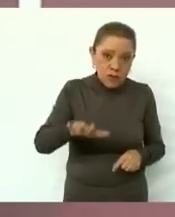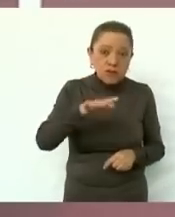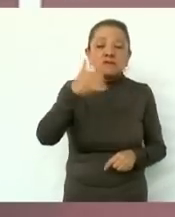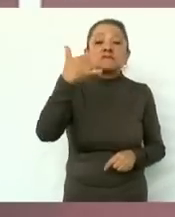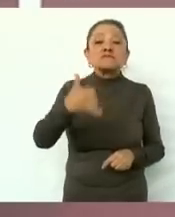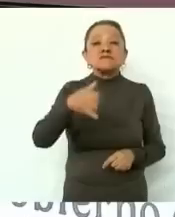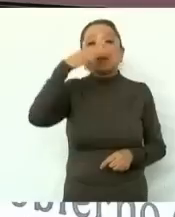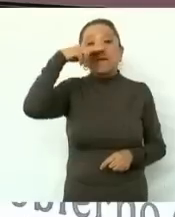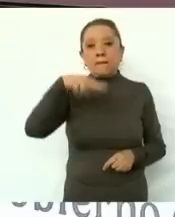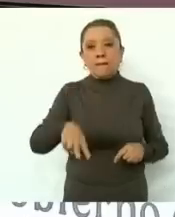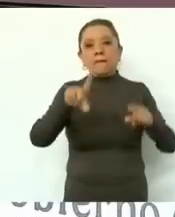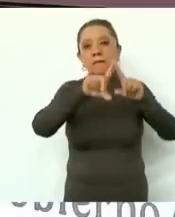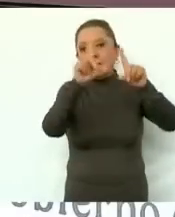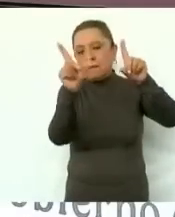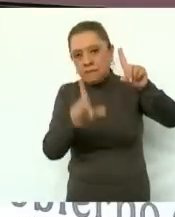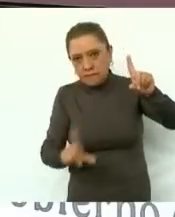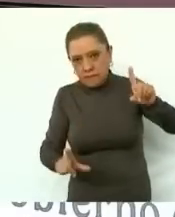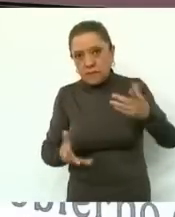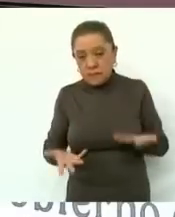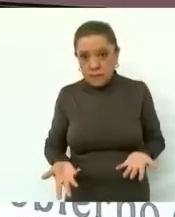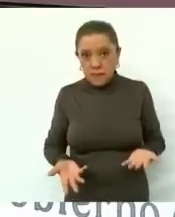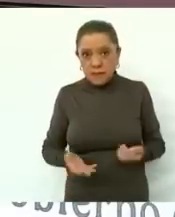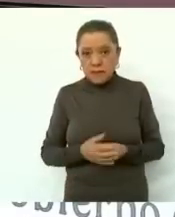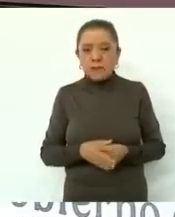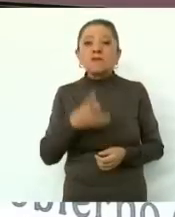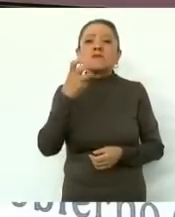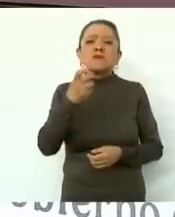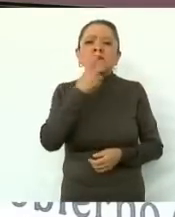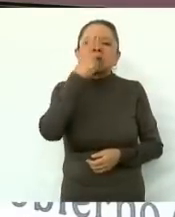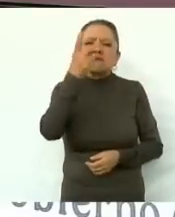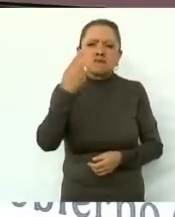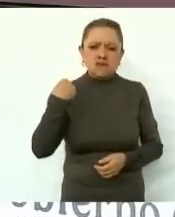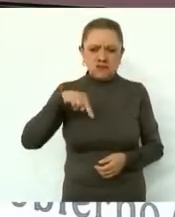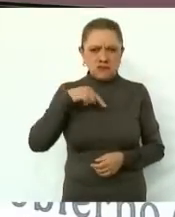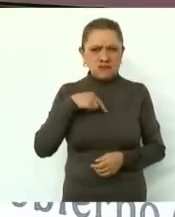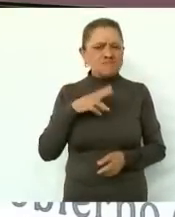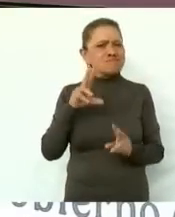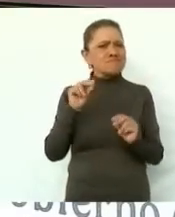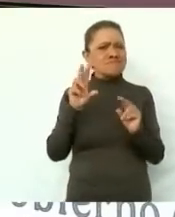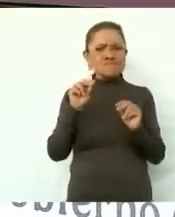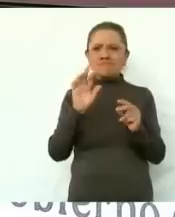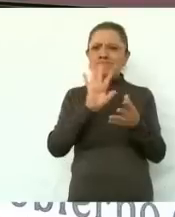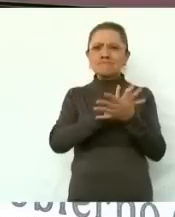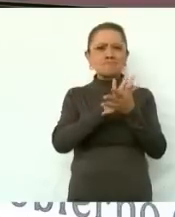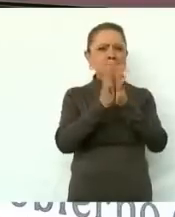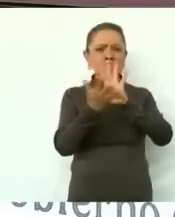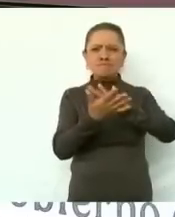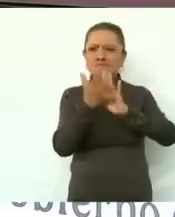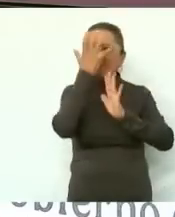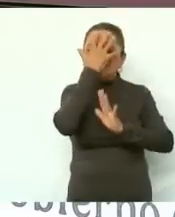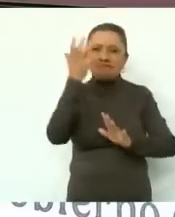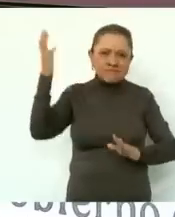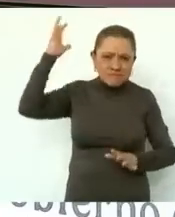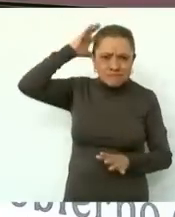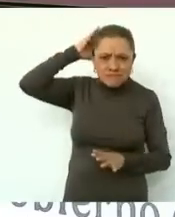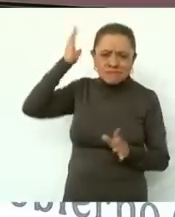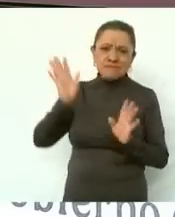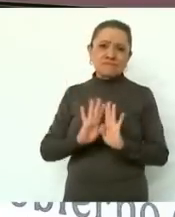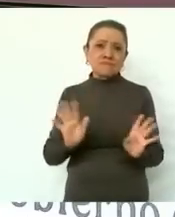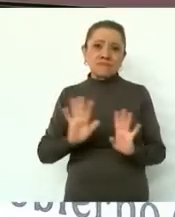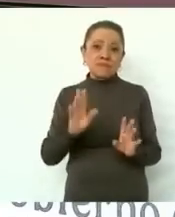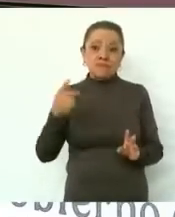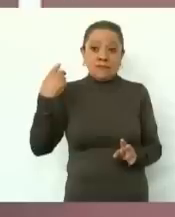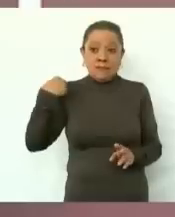nosotros decimos que nosotros no traicionamos, nosotros venimos de un movimiento, a nosotros no nos impuso ningún grupo de